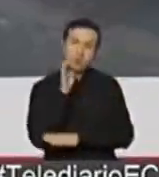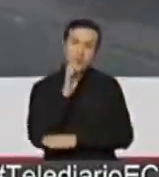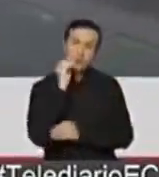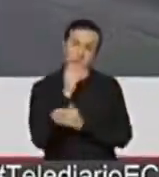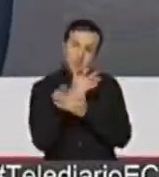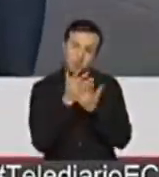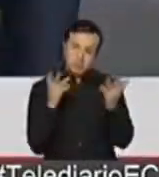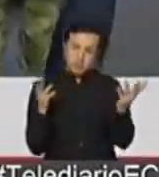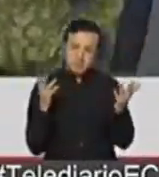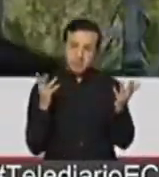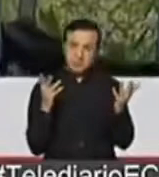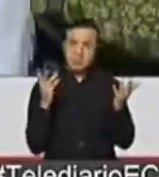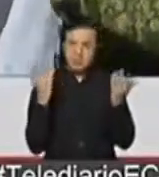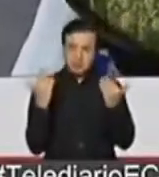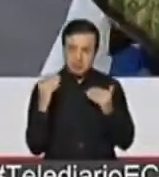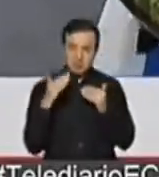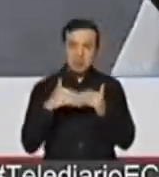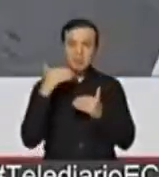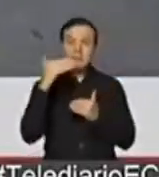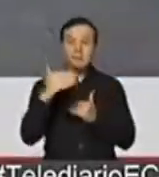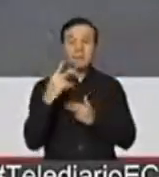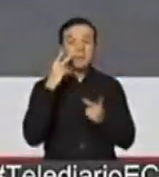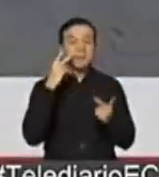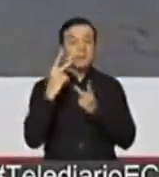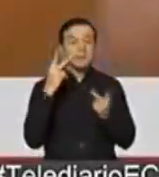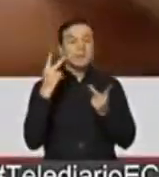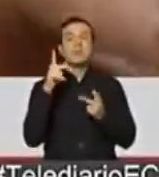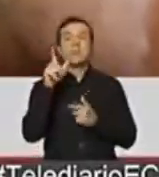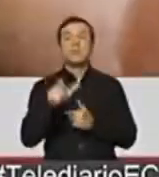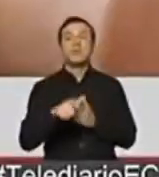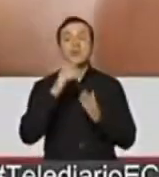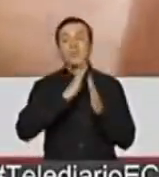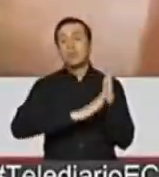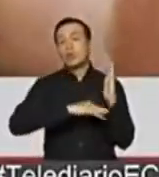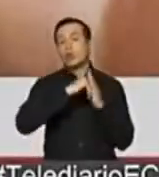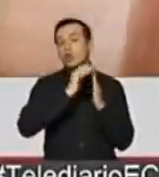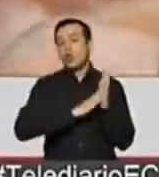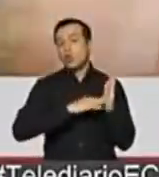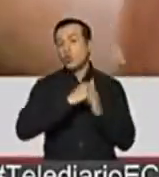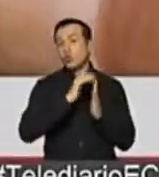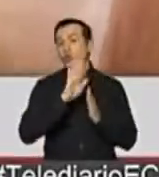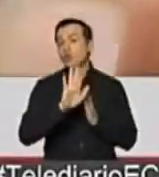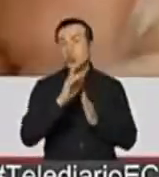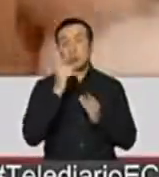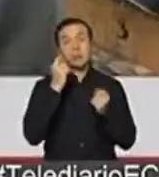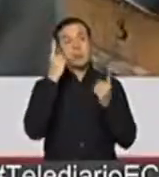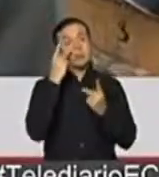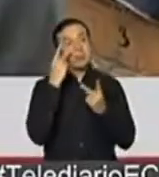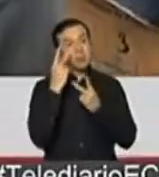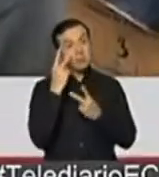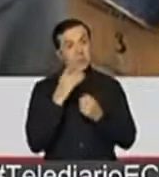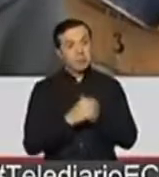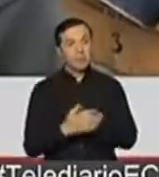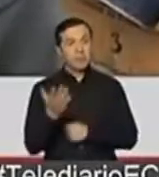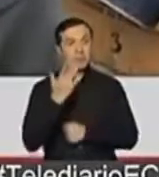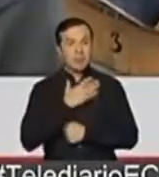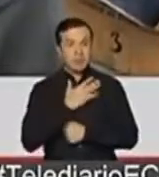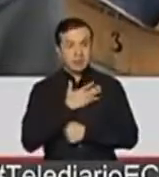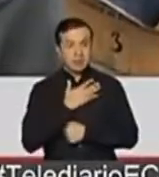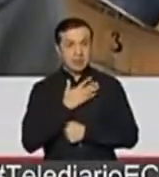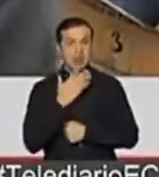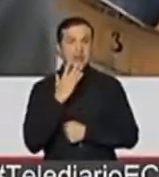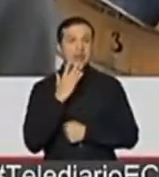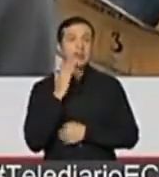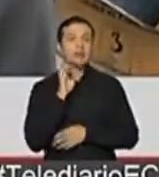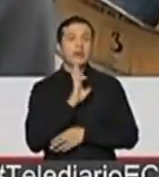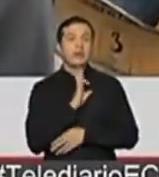ustedes. Nos despedimos de Audi y metros más allá nos encontramos con un artista pintor cuya técnica nos llamó la atención. Mi arte consiste, esta técnica